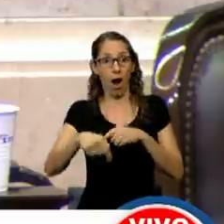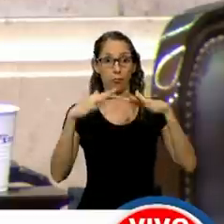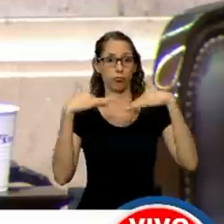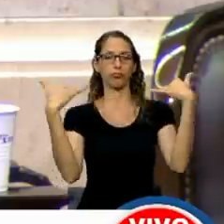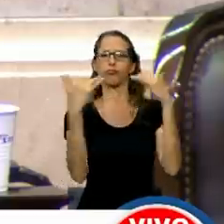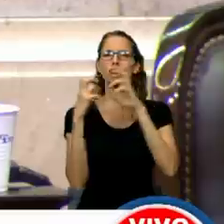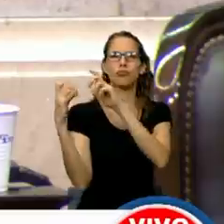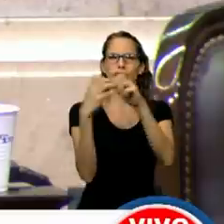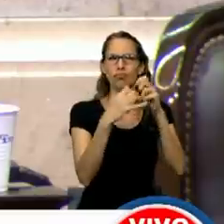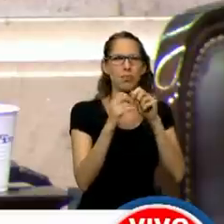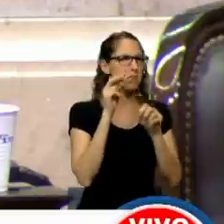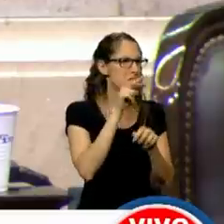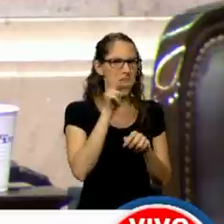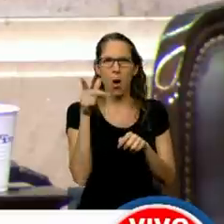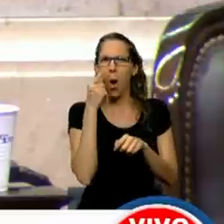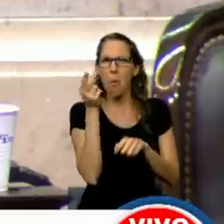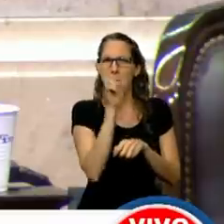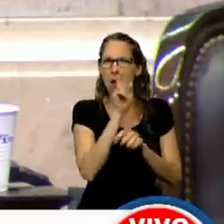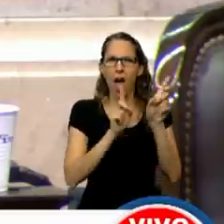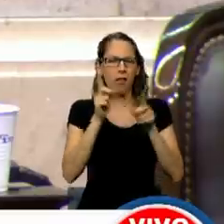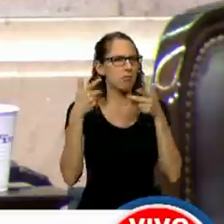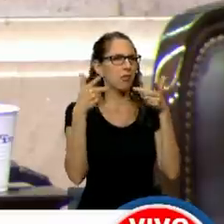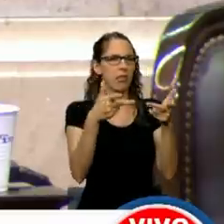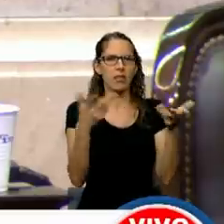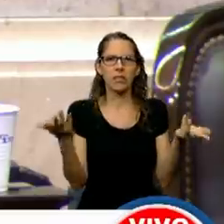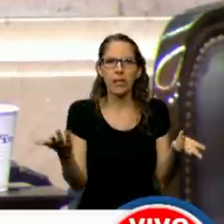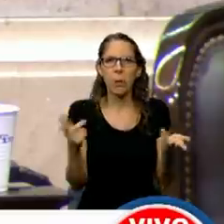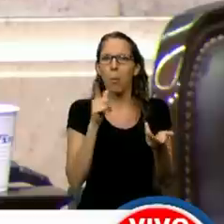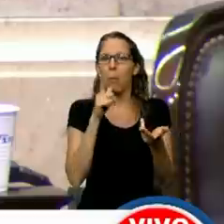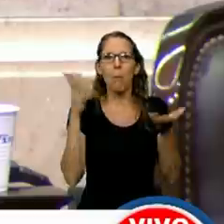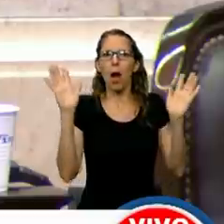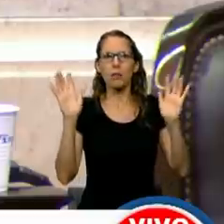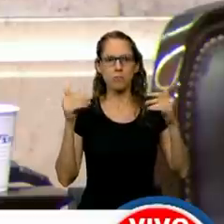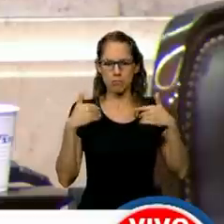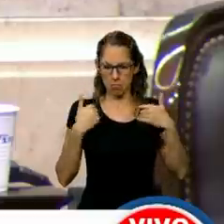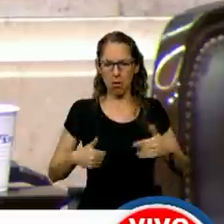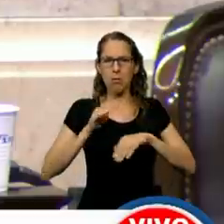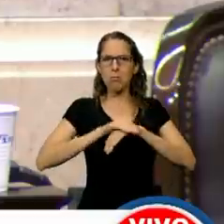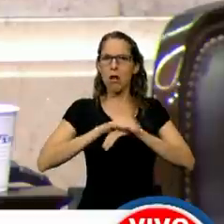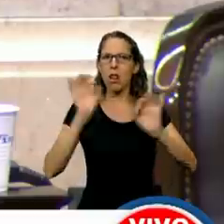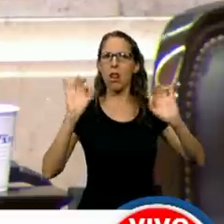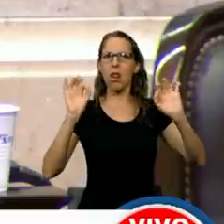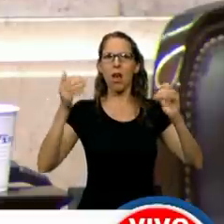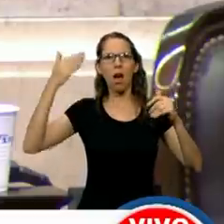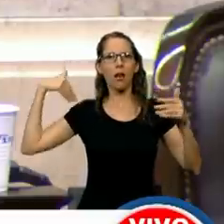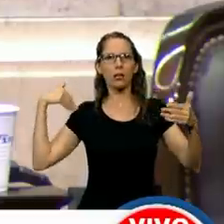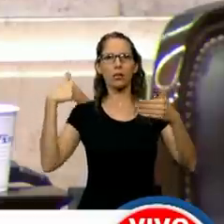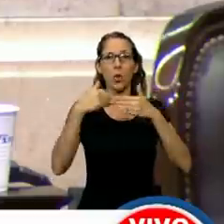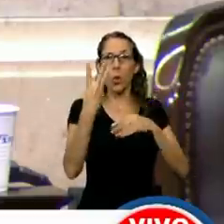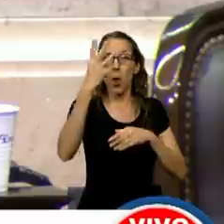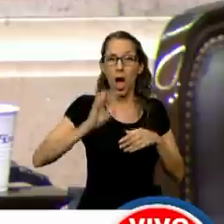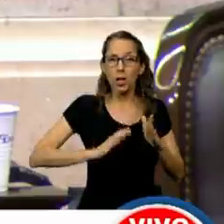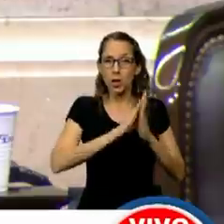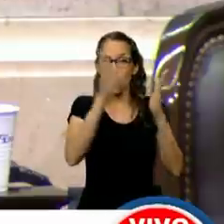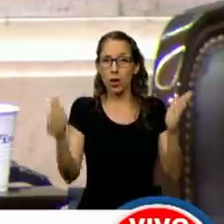diputados y diputadas se plantea como que si no hubiesen tenido ninguna responsabilidad durante esos cuatro